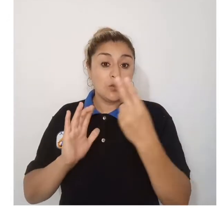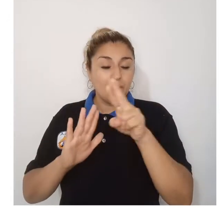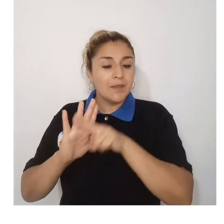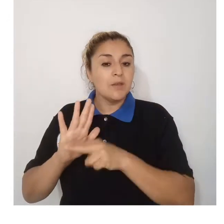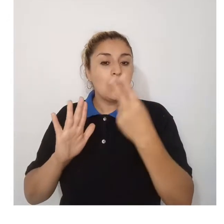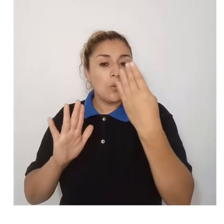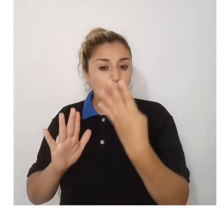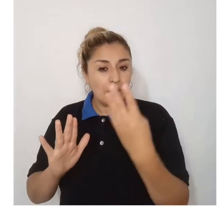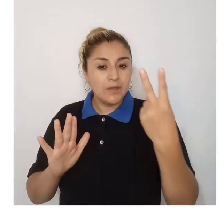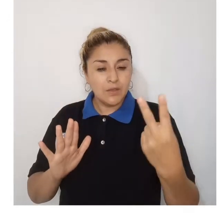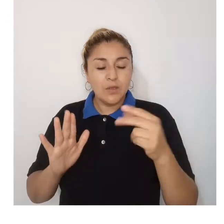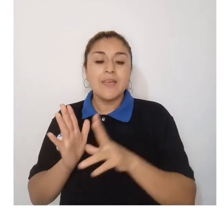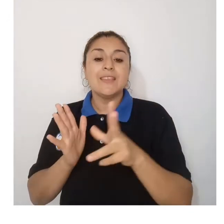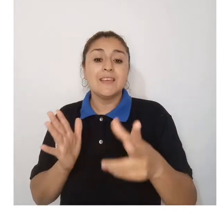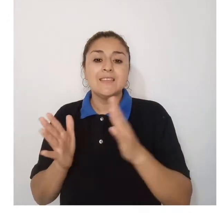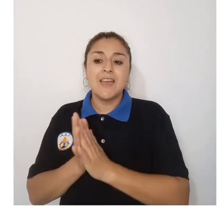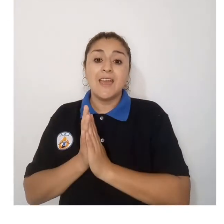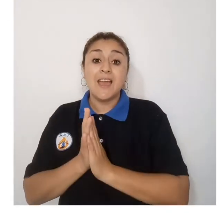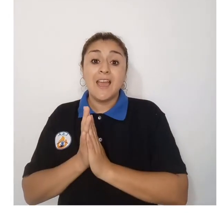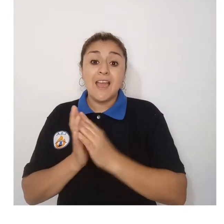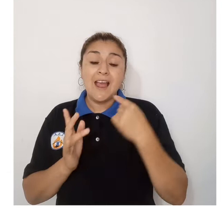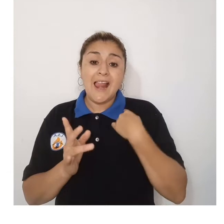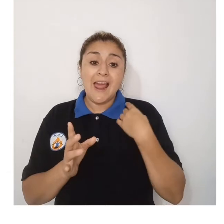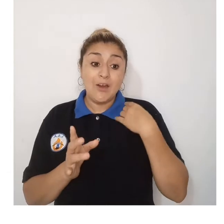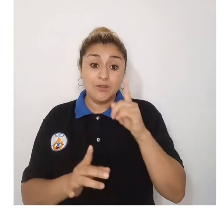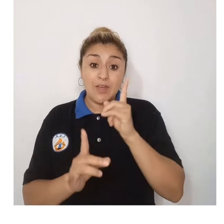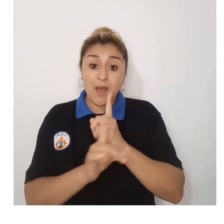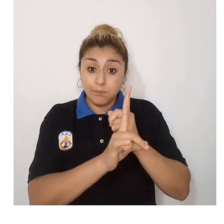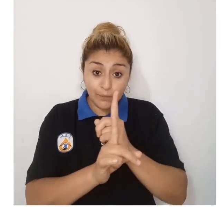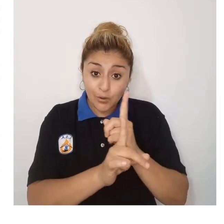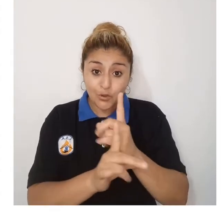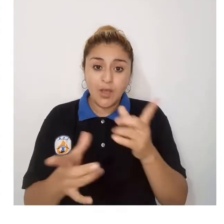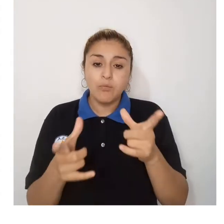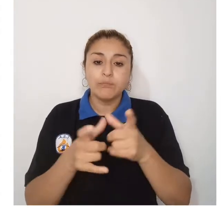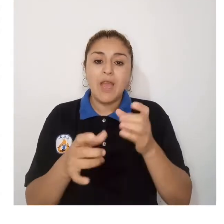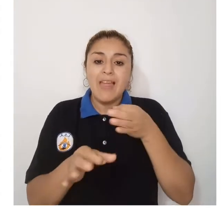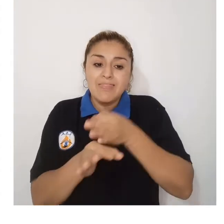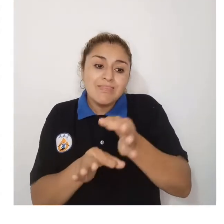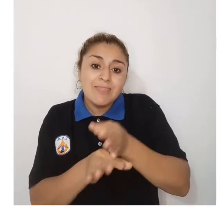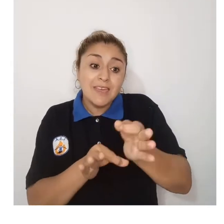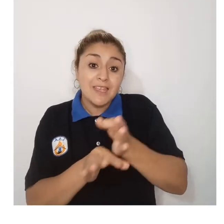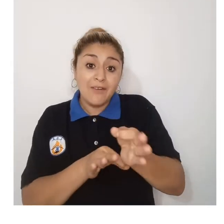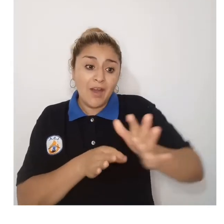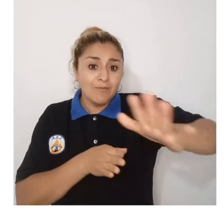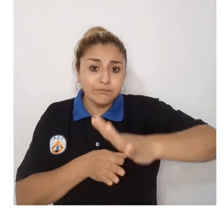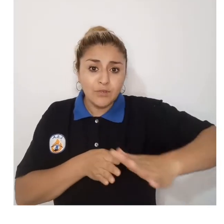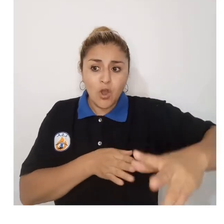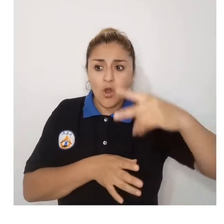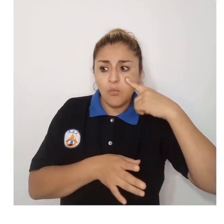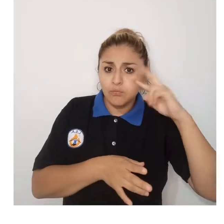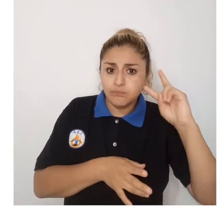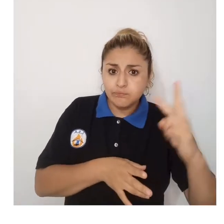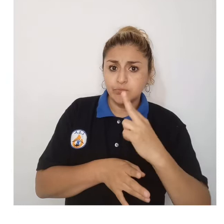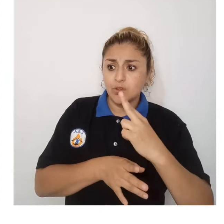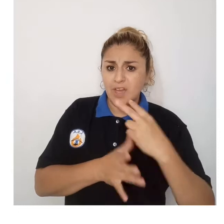doctrina de los apóstoles en la comunión unos con otros en